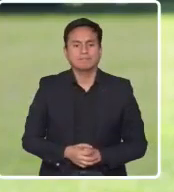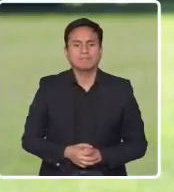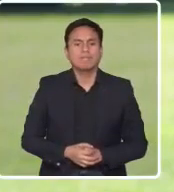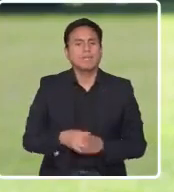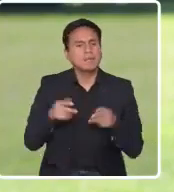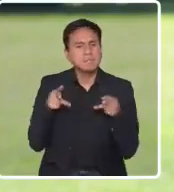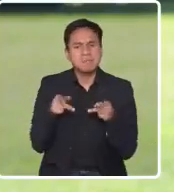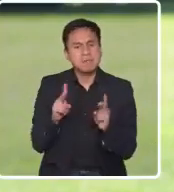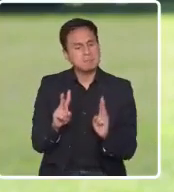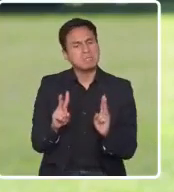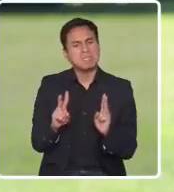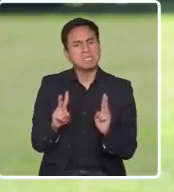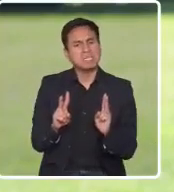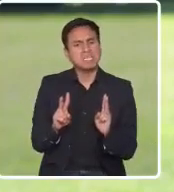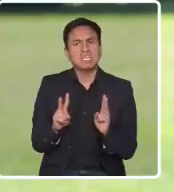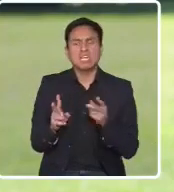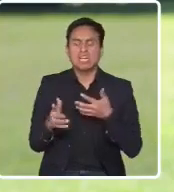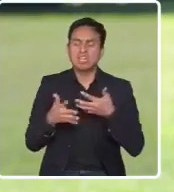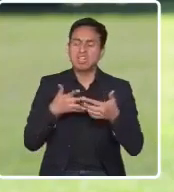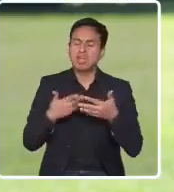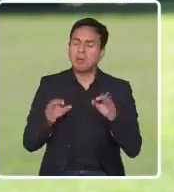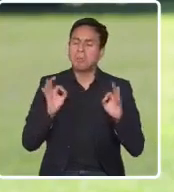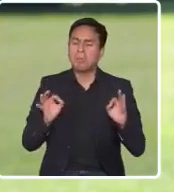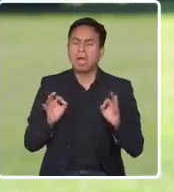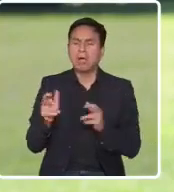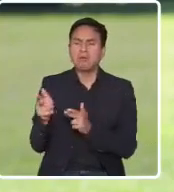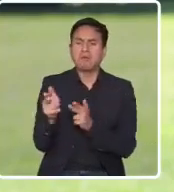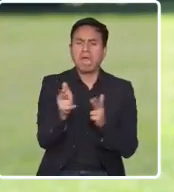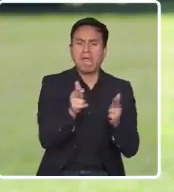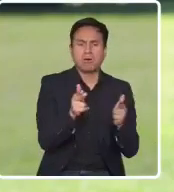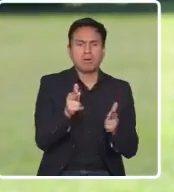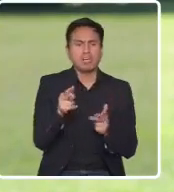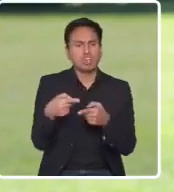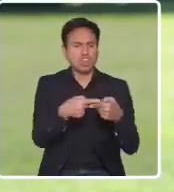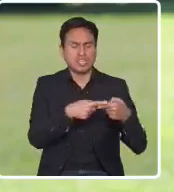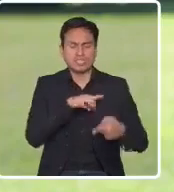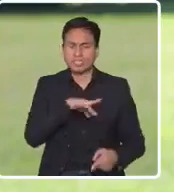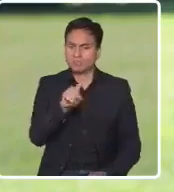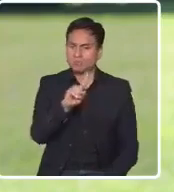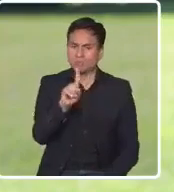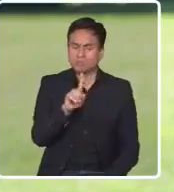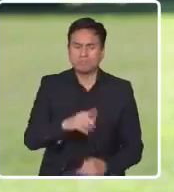no vamos a permitir que se naturalice el uso de armas de fuego en nuestra sociedad.